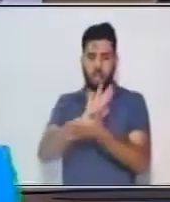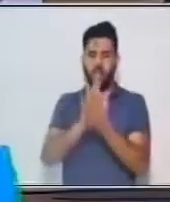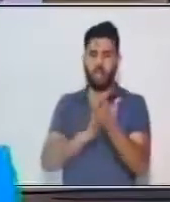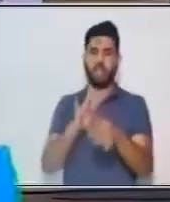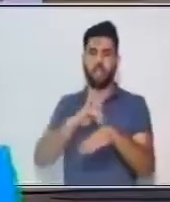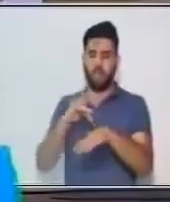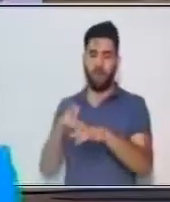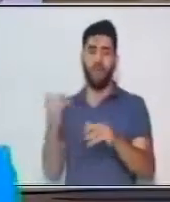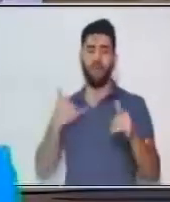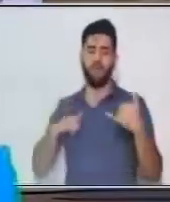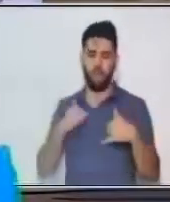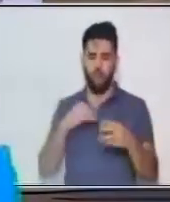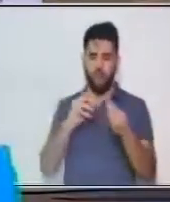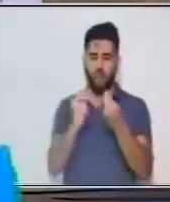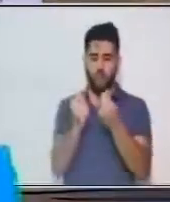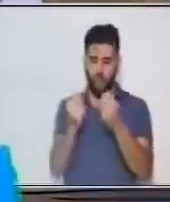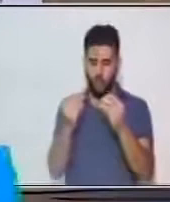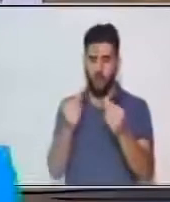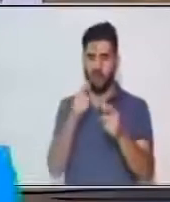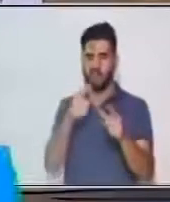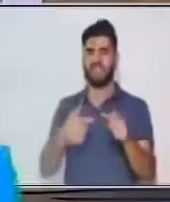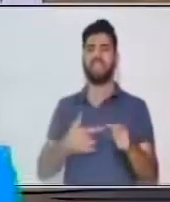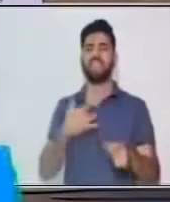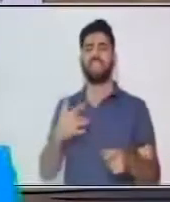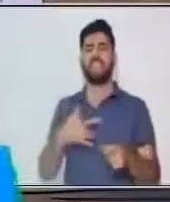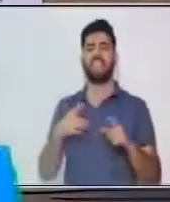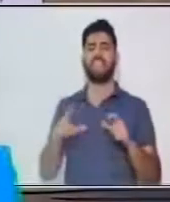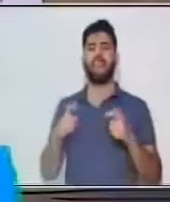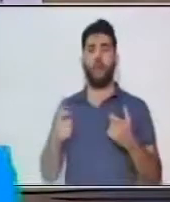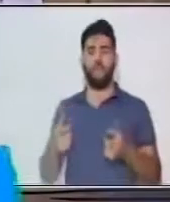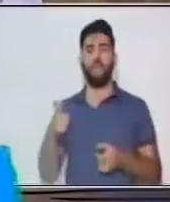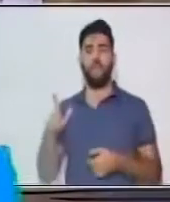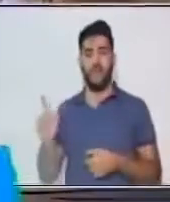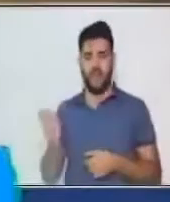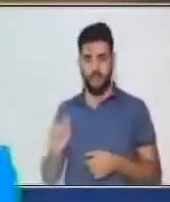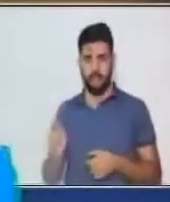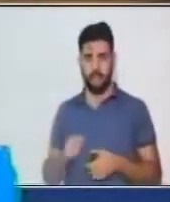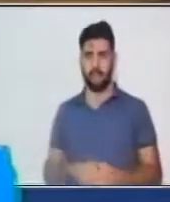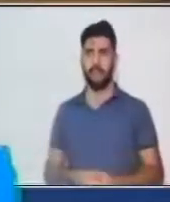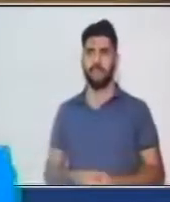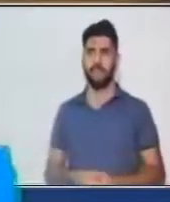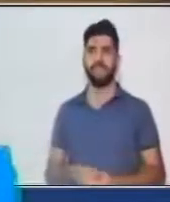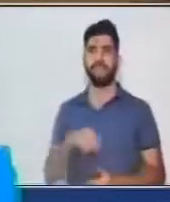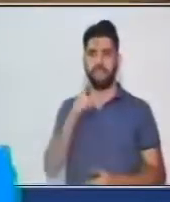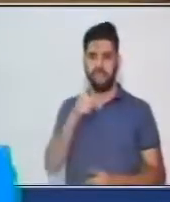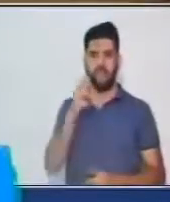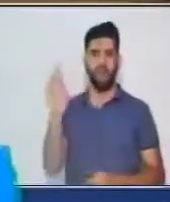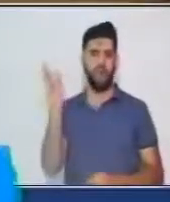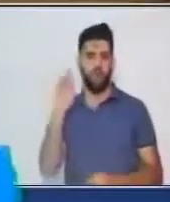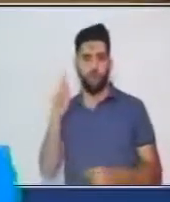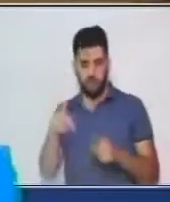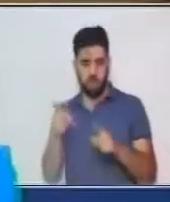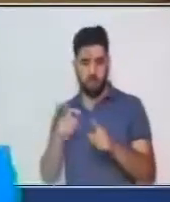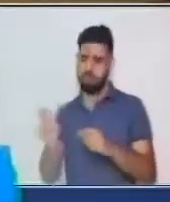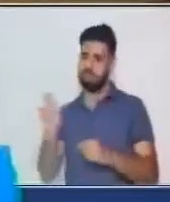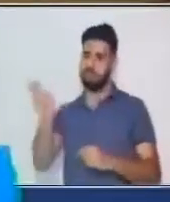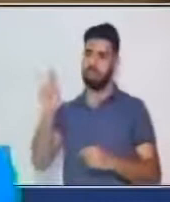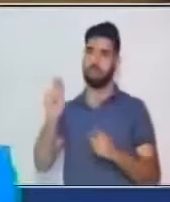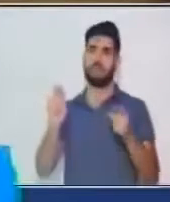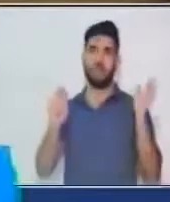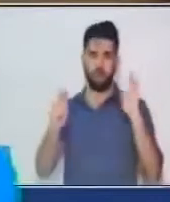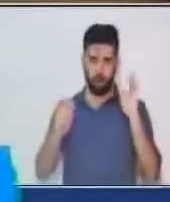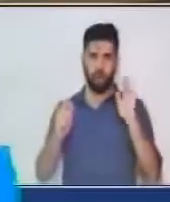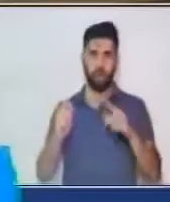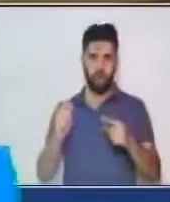él, siente. ¿Cómo se siente cuando tocas tu lápiz? ¿Qué sonido emite? Cuando utilizas